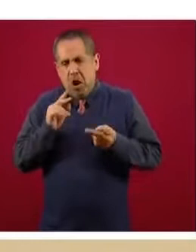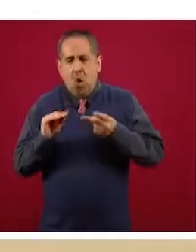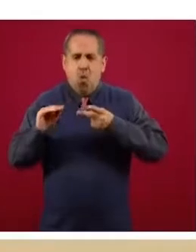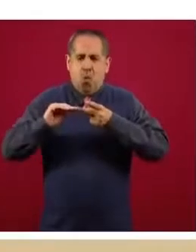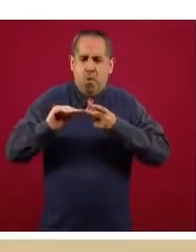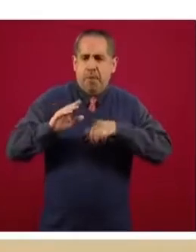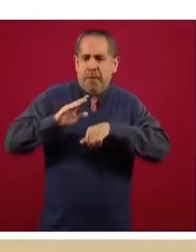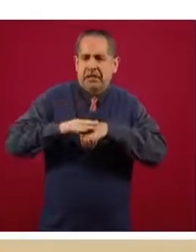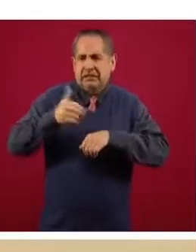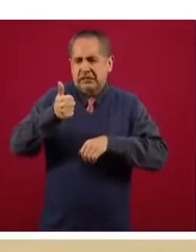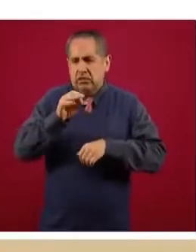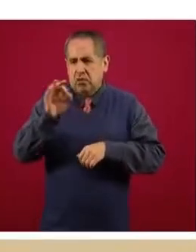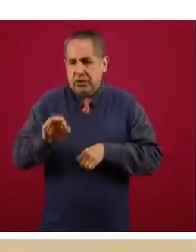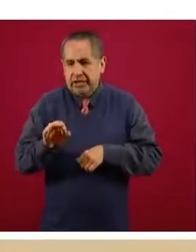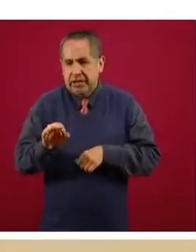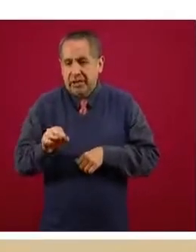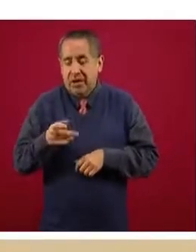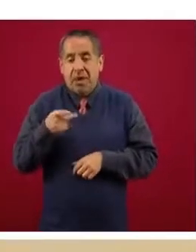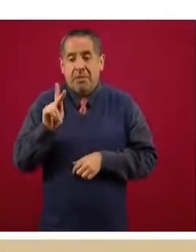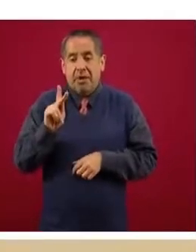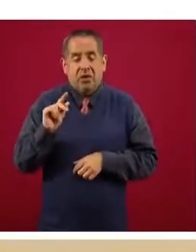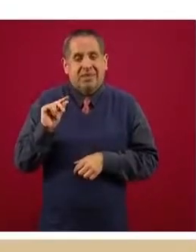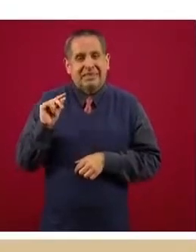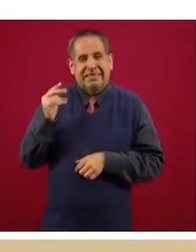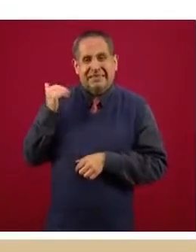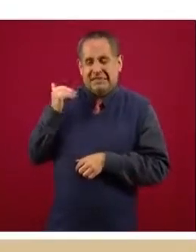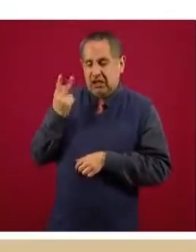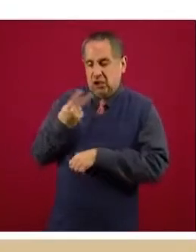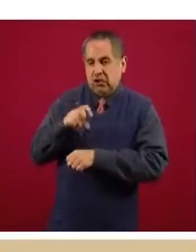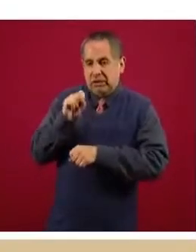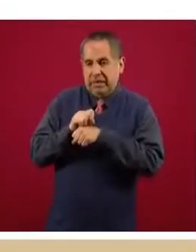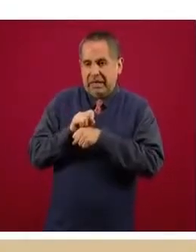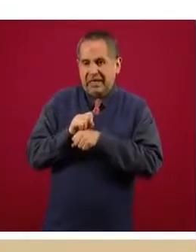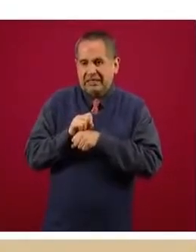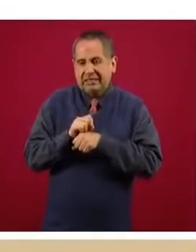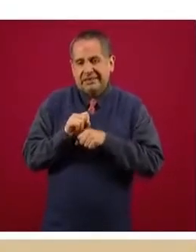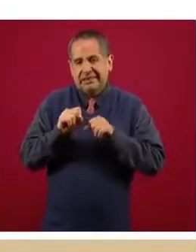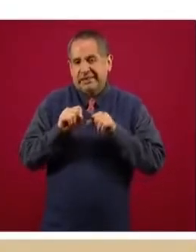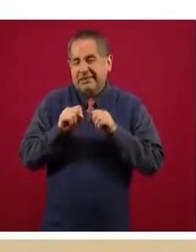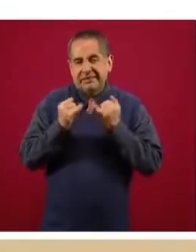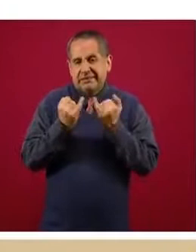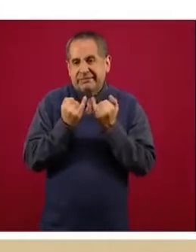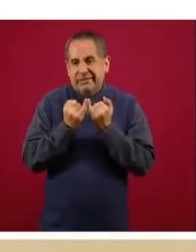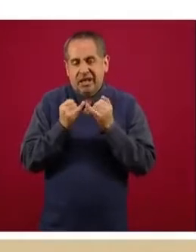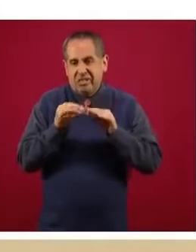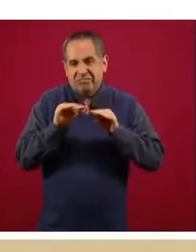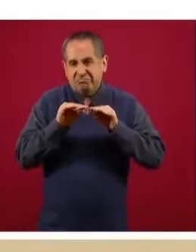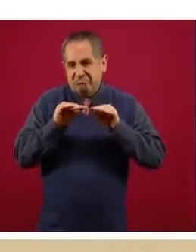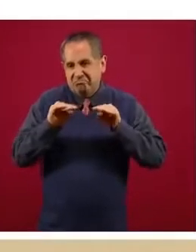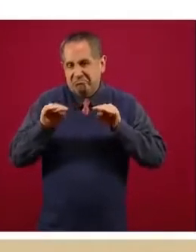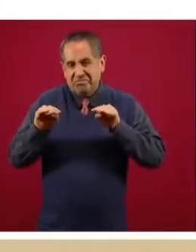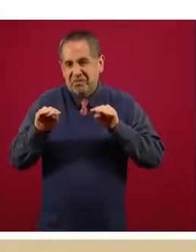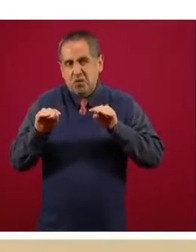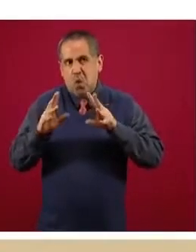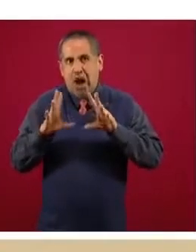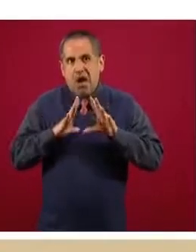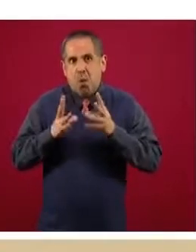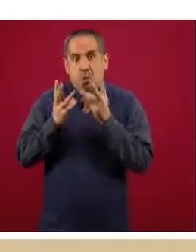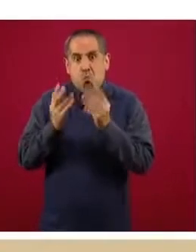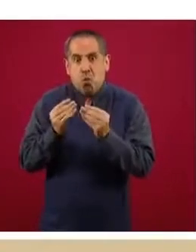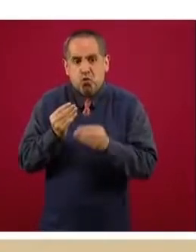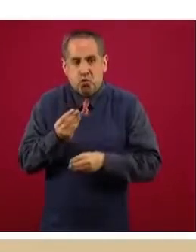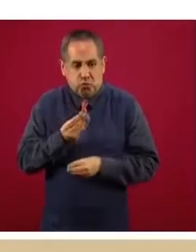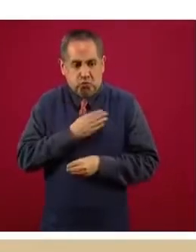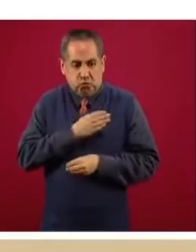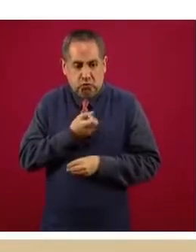6%, aunque en las últimas dos semanas también esta curva se mantiene, digamos, un poco más estable, realmente no ha